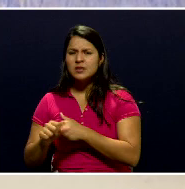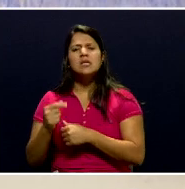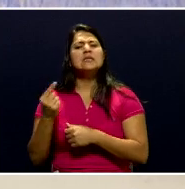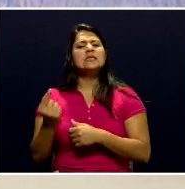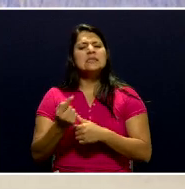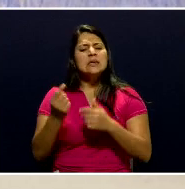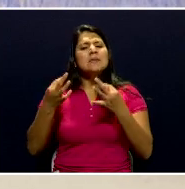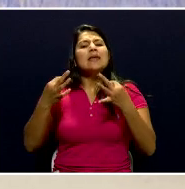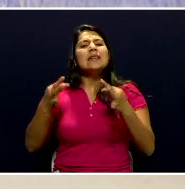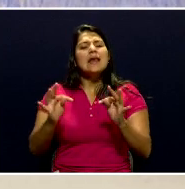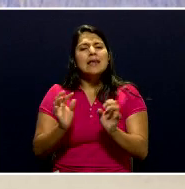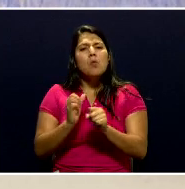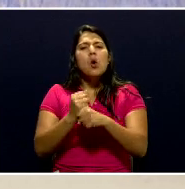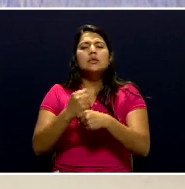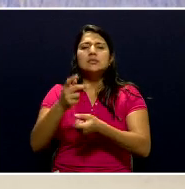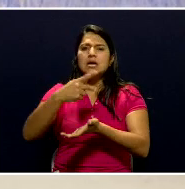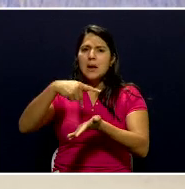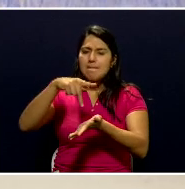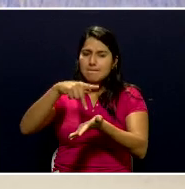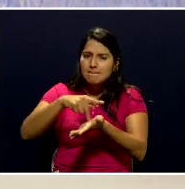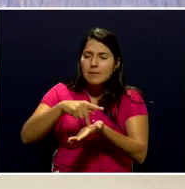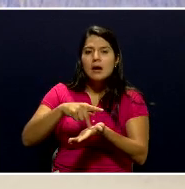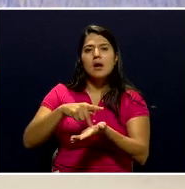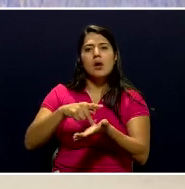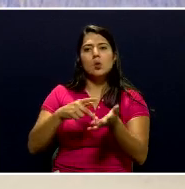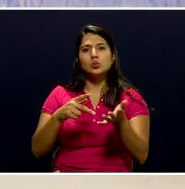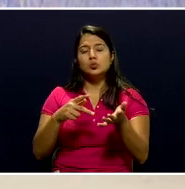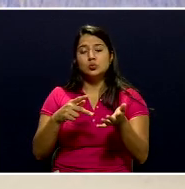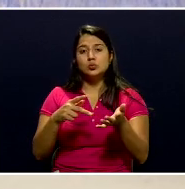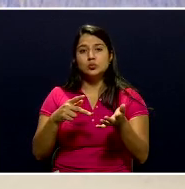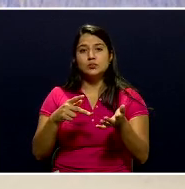plazas, nuestra